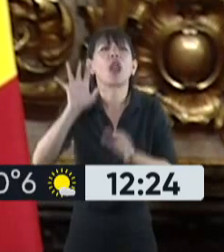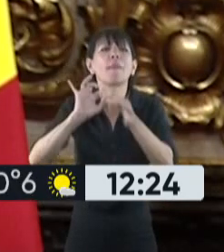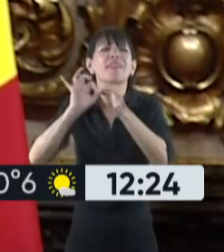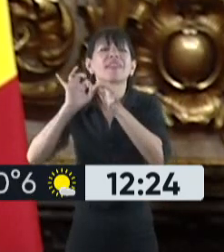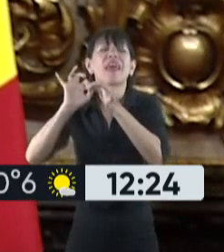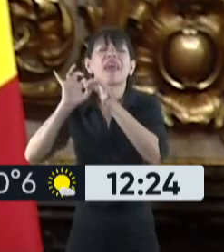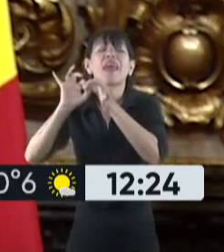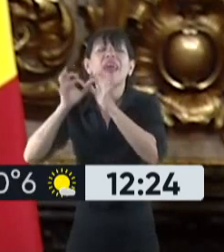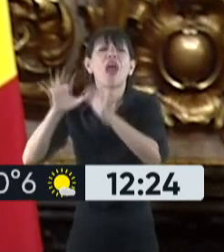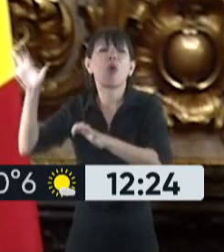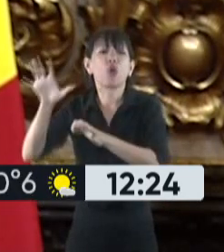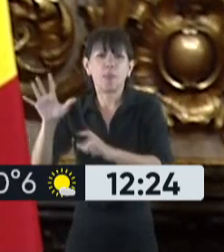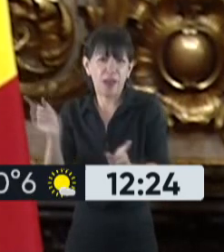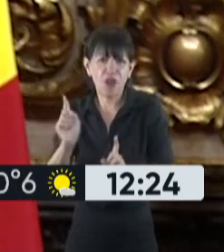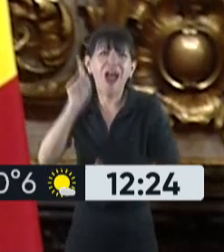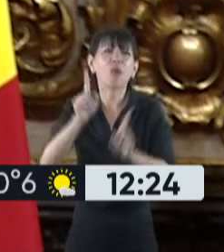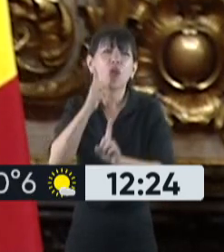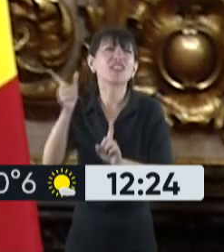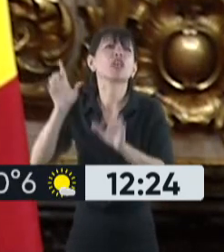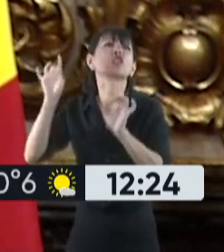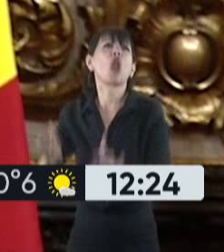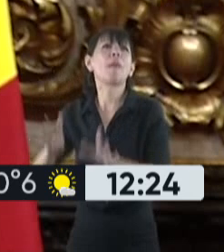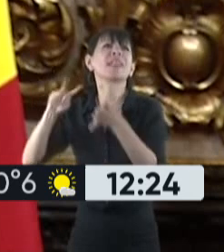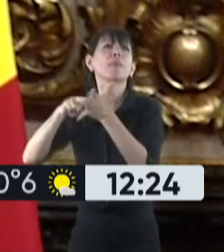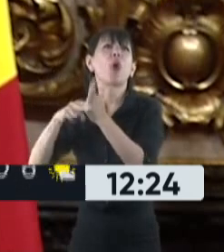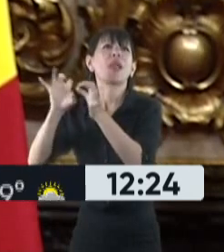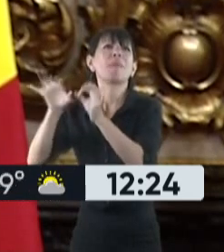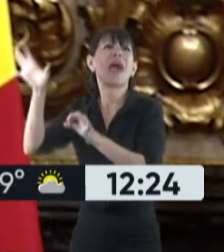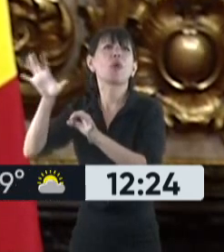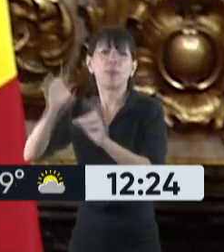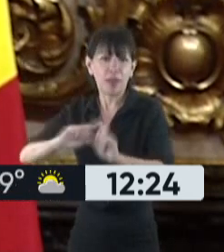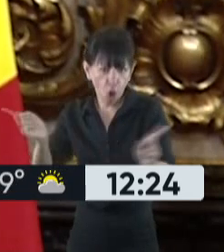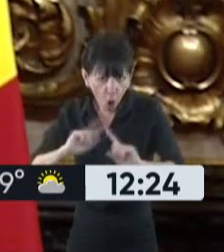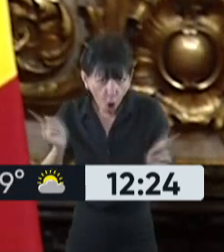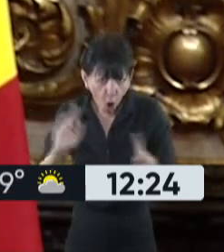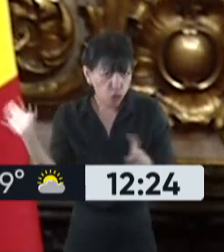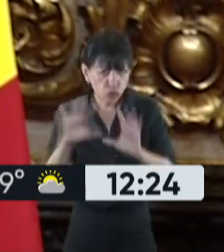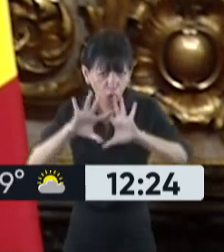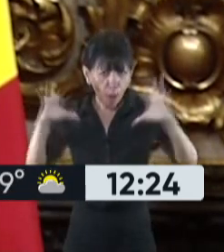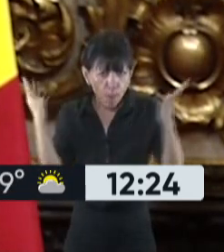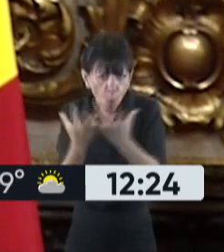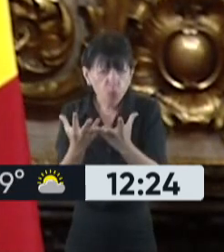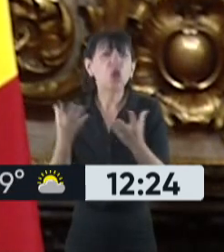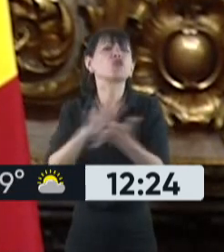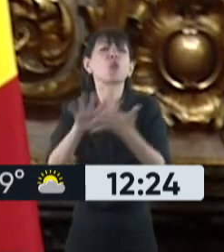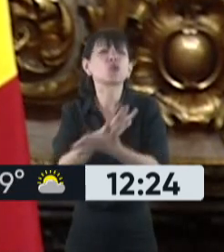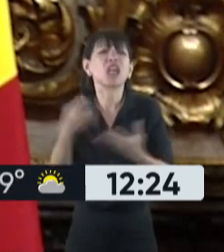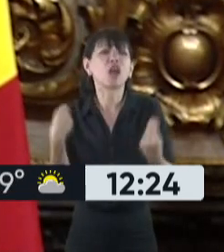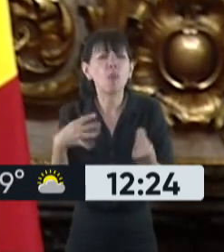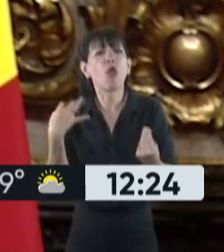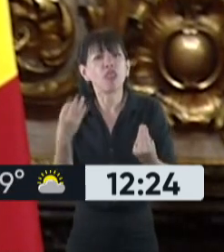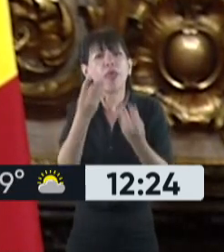como algunos dicen erróneamente. Y hay que solucionar este problema a través de la diplomacia dentro de la